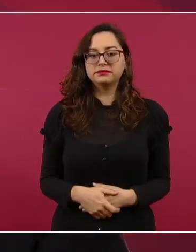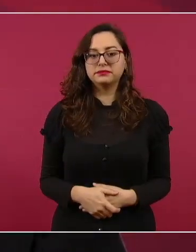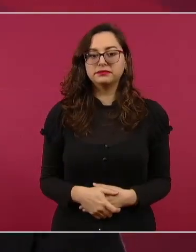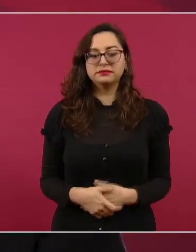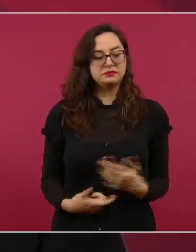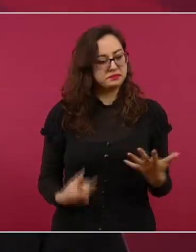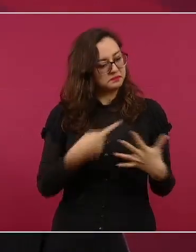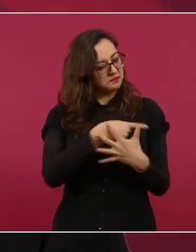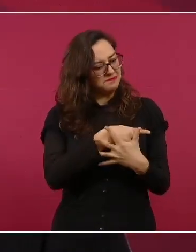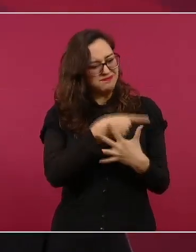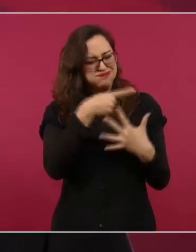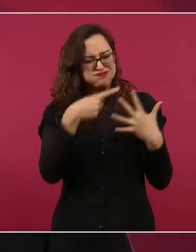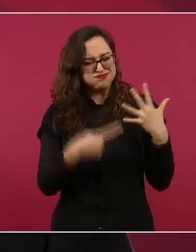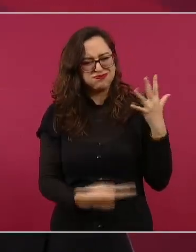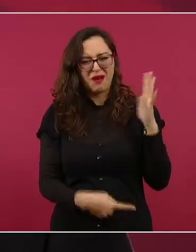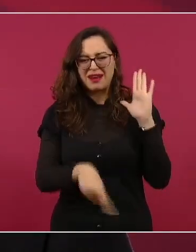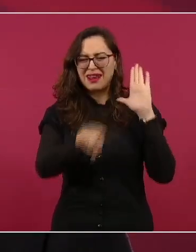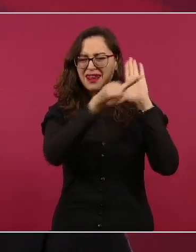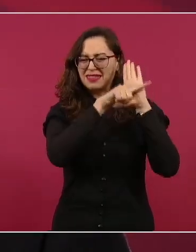pocas,